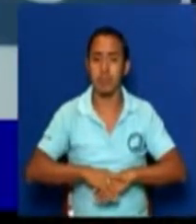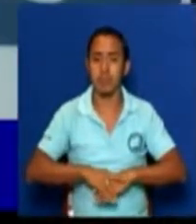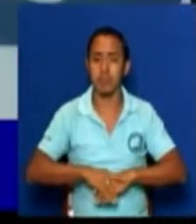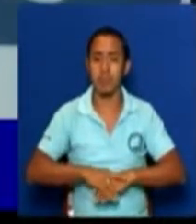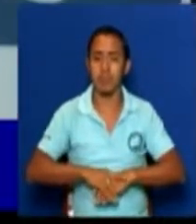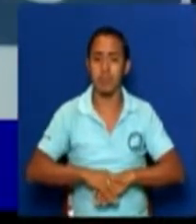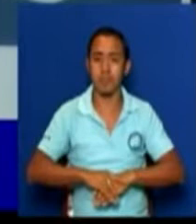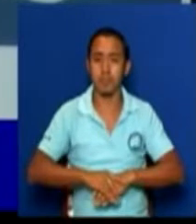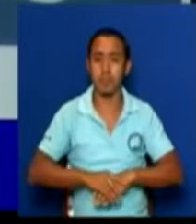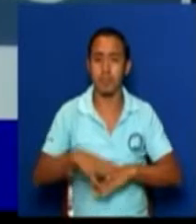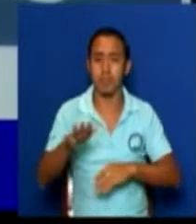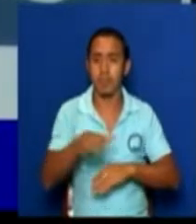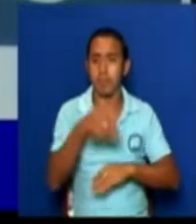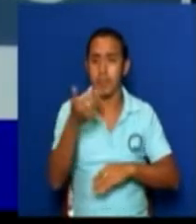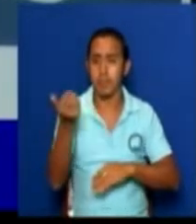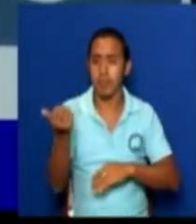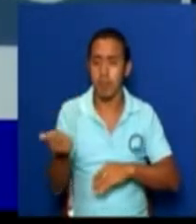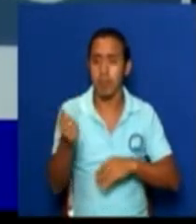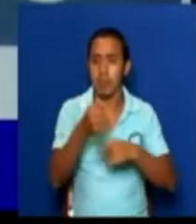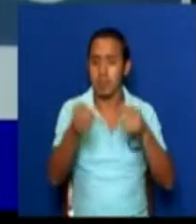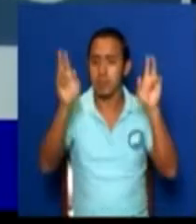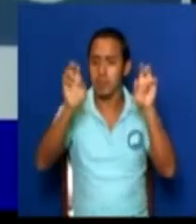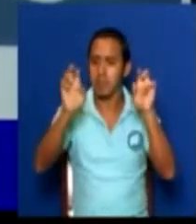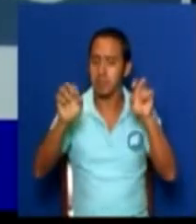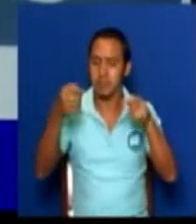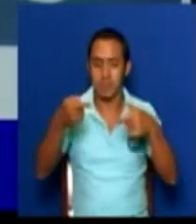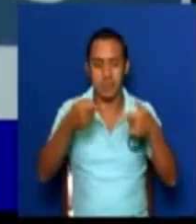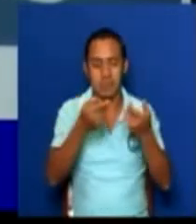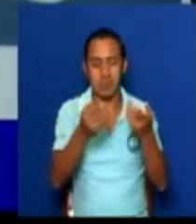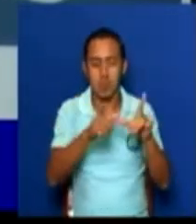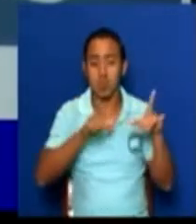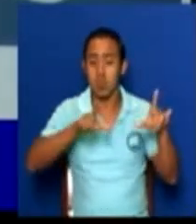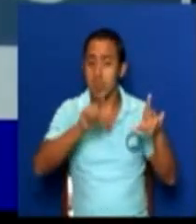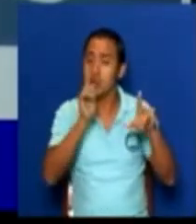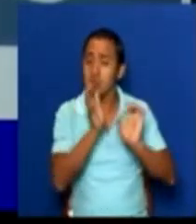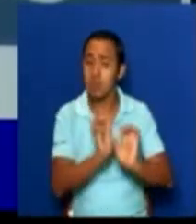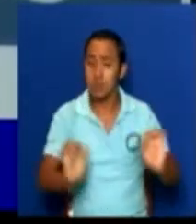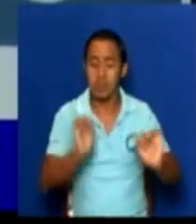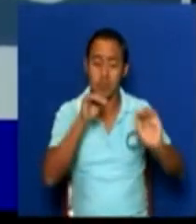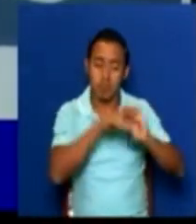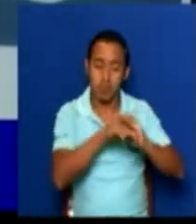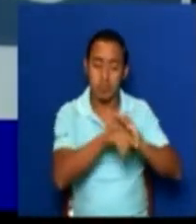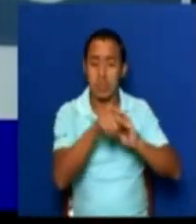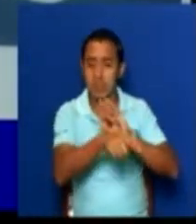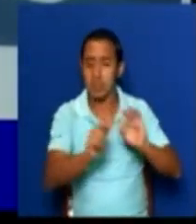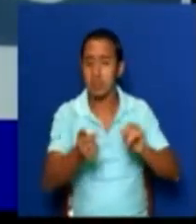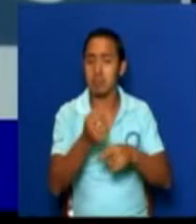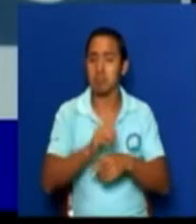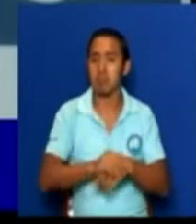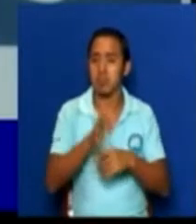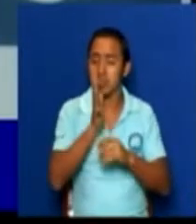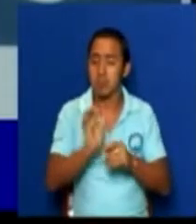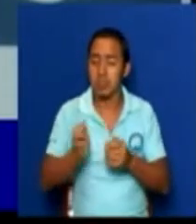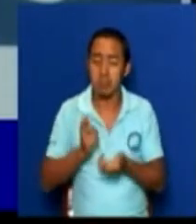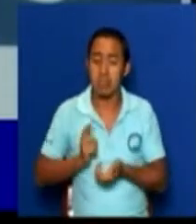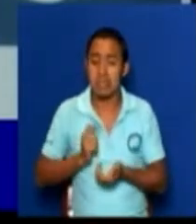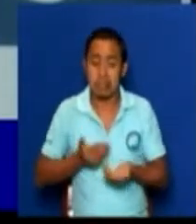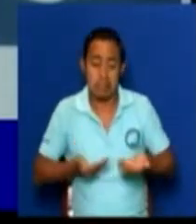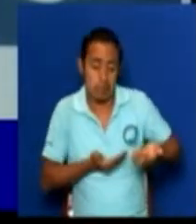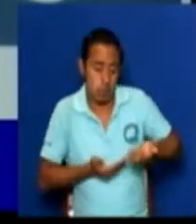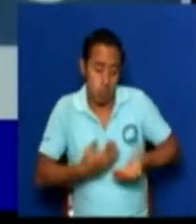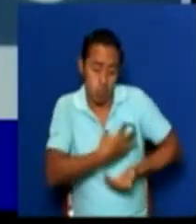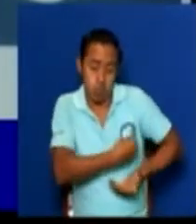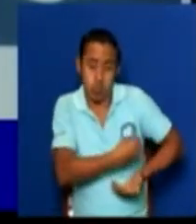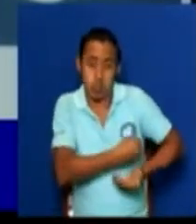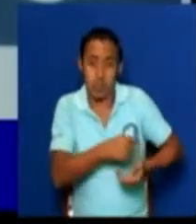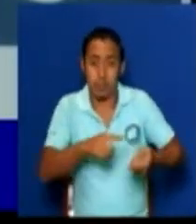Otra medida es el tema, pues, de las guarderías infantiles. Existen empresas con mujeres con hijos en edad de amamantar. Empresas